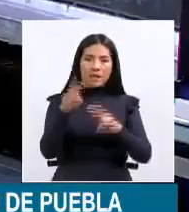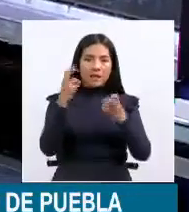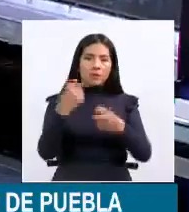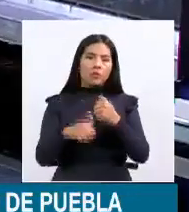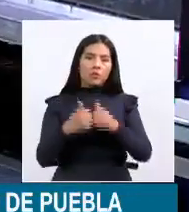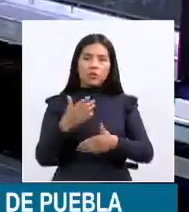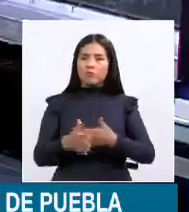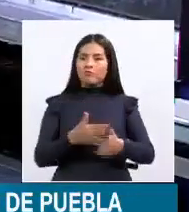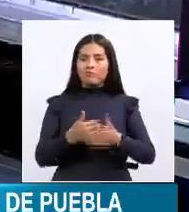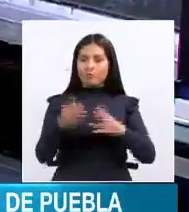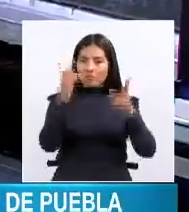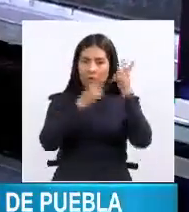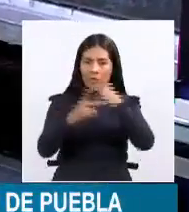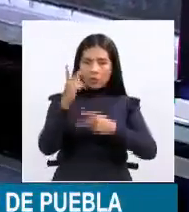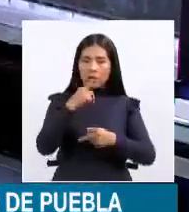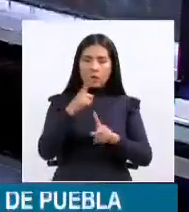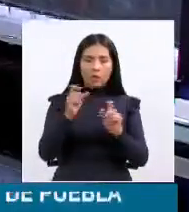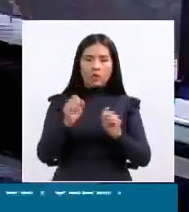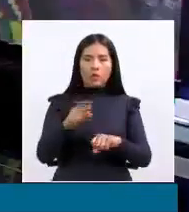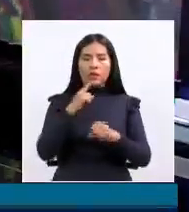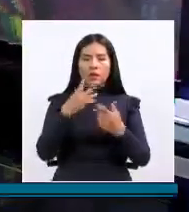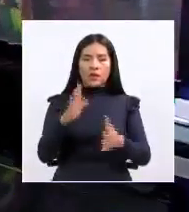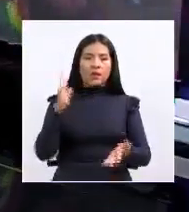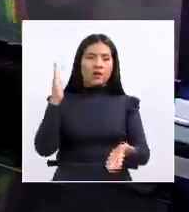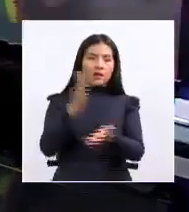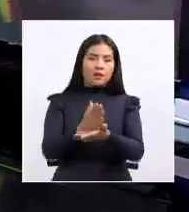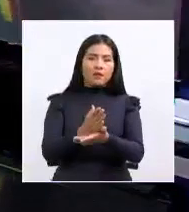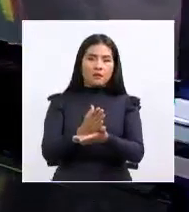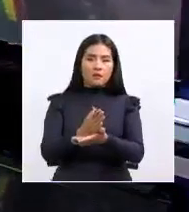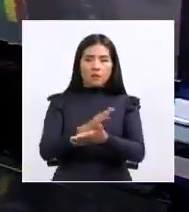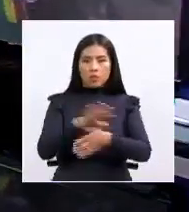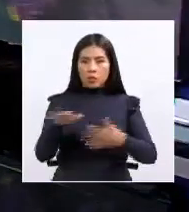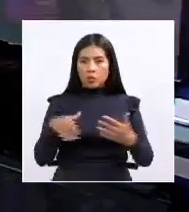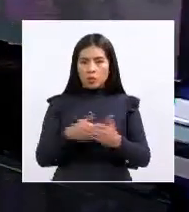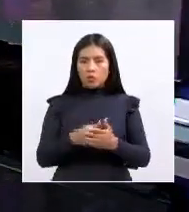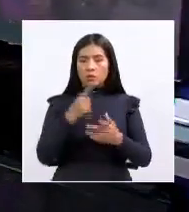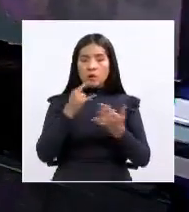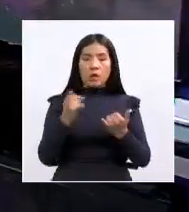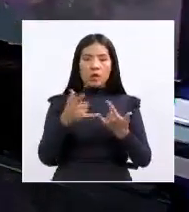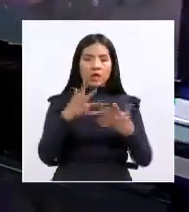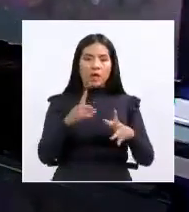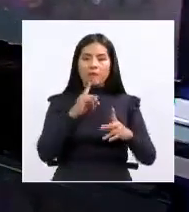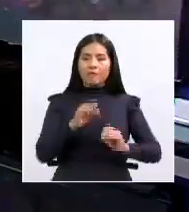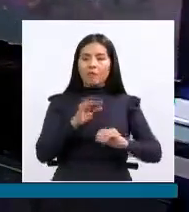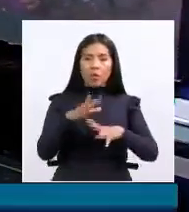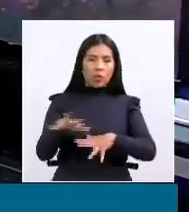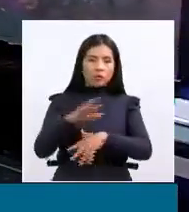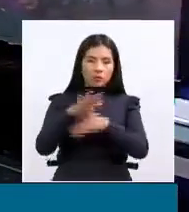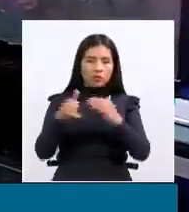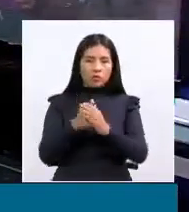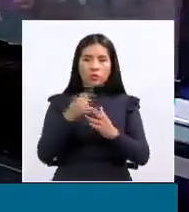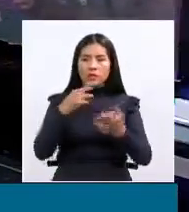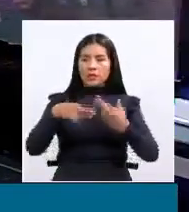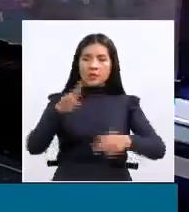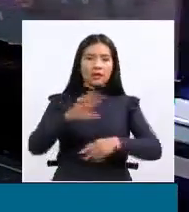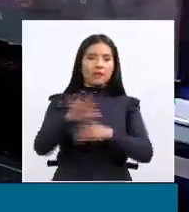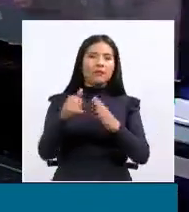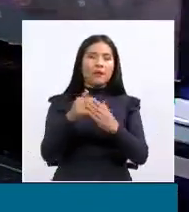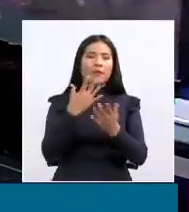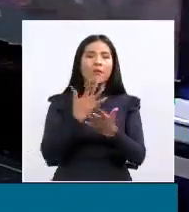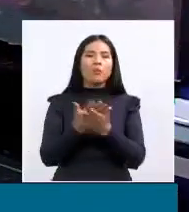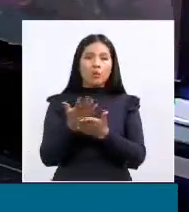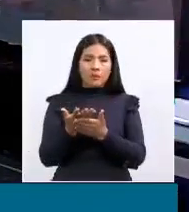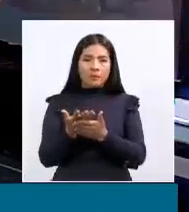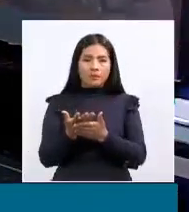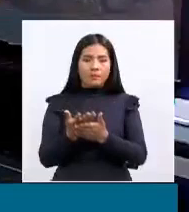para detener lo que se puede llamar, no sé, las olas de progresismo en la región. Bueno, eso es una prueba. Habrá que